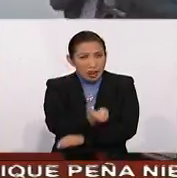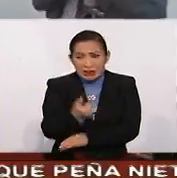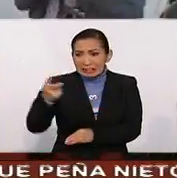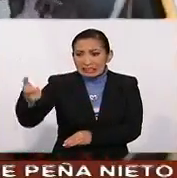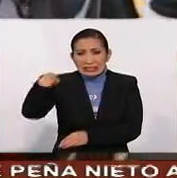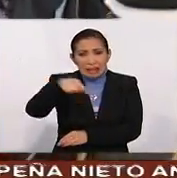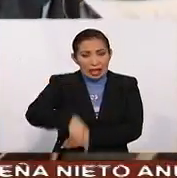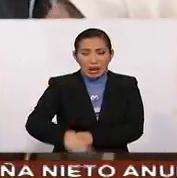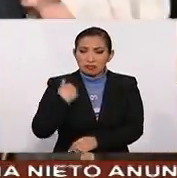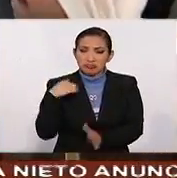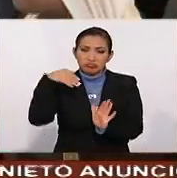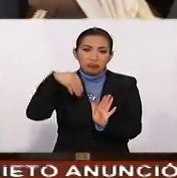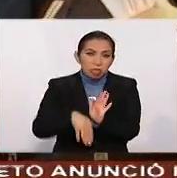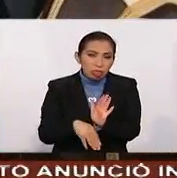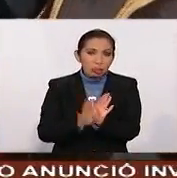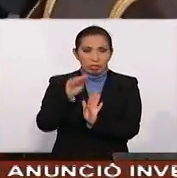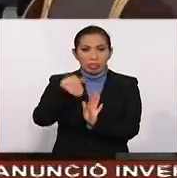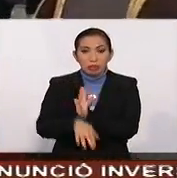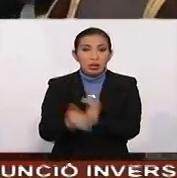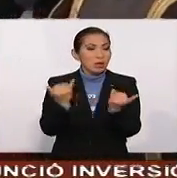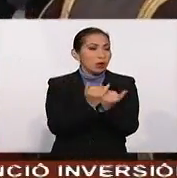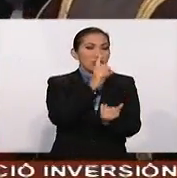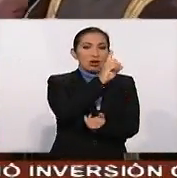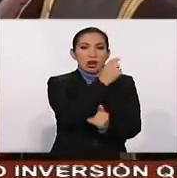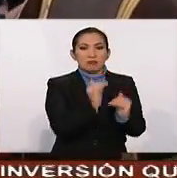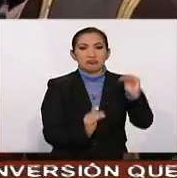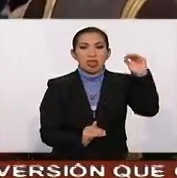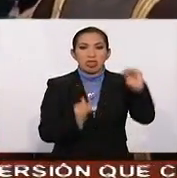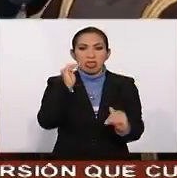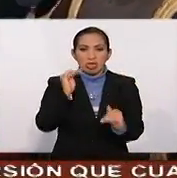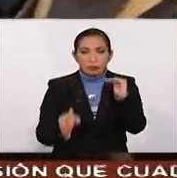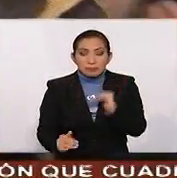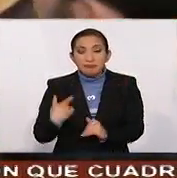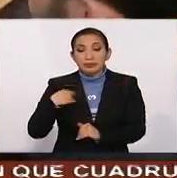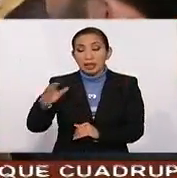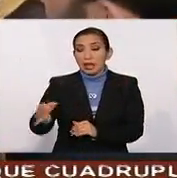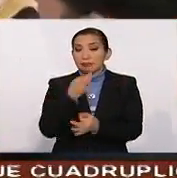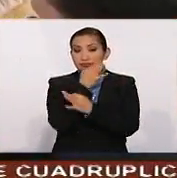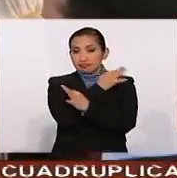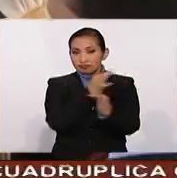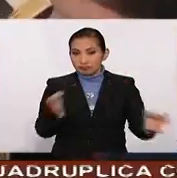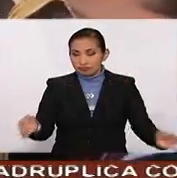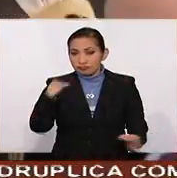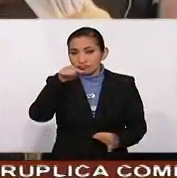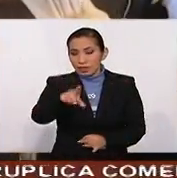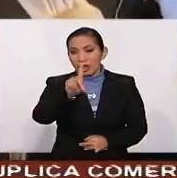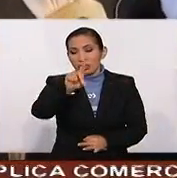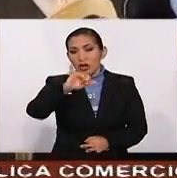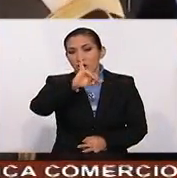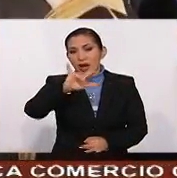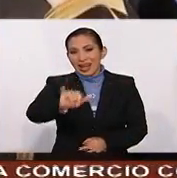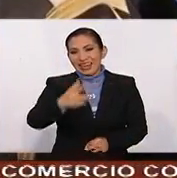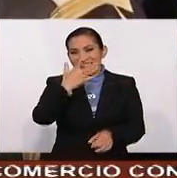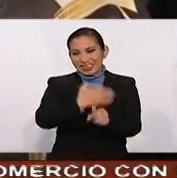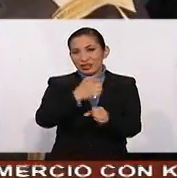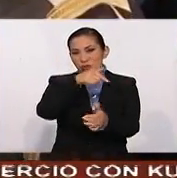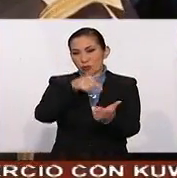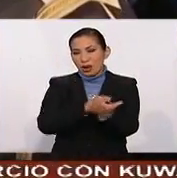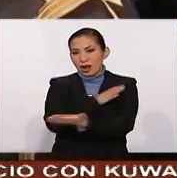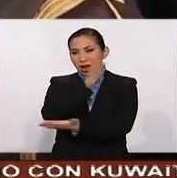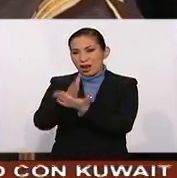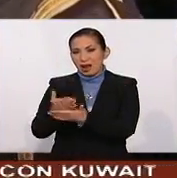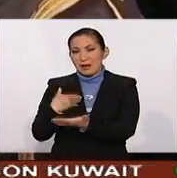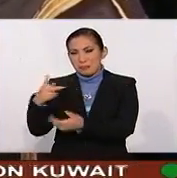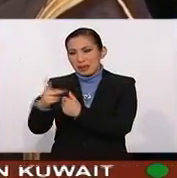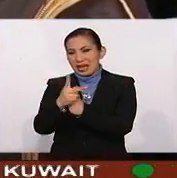están teniendo una gran volatilidad con respecto al dólar. En un mensaje a medios de comunicación desde la ciudad de Doha, la quinta escala por los países árabes,